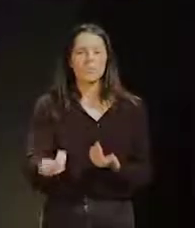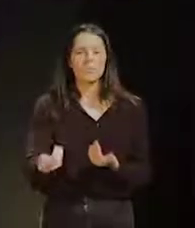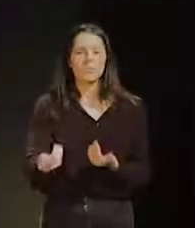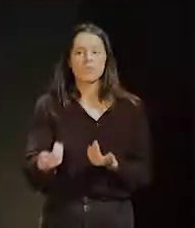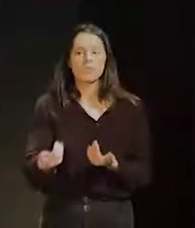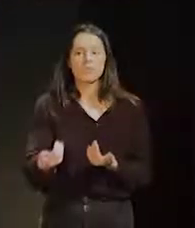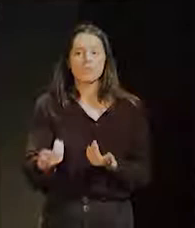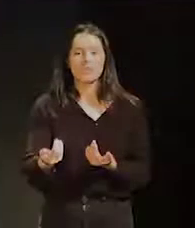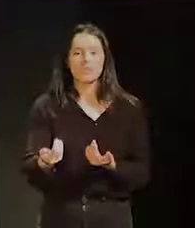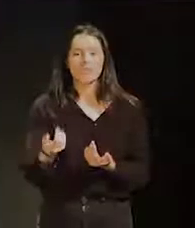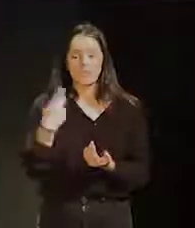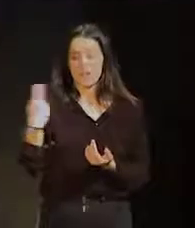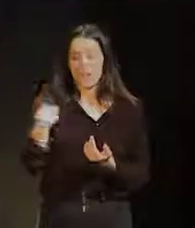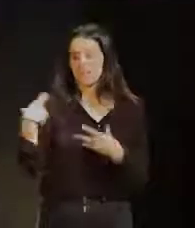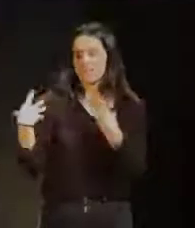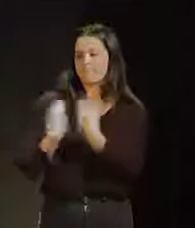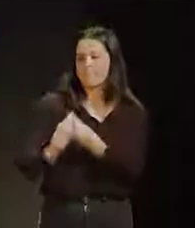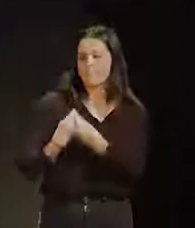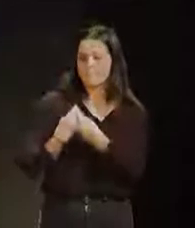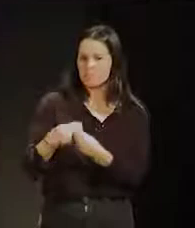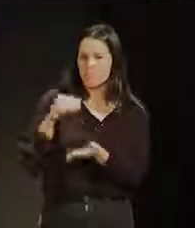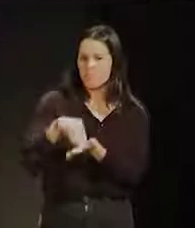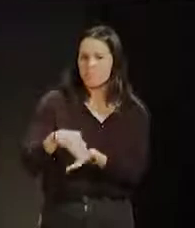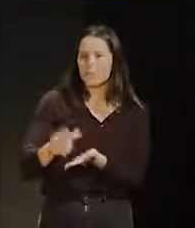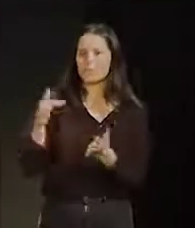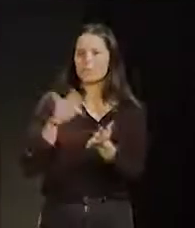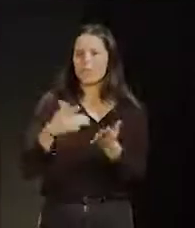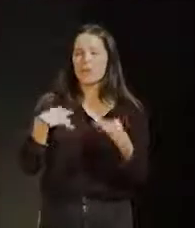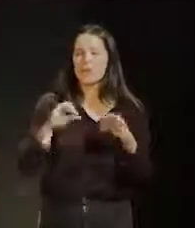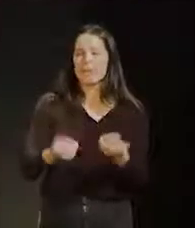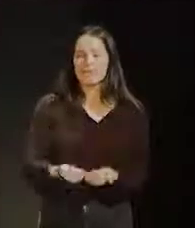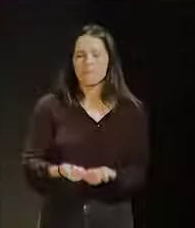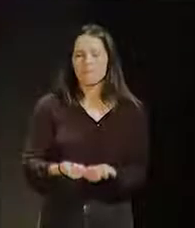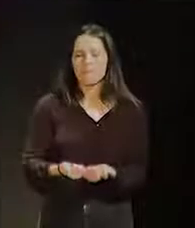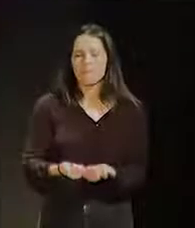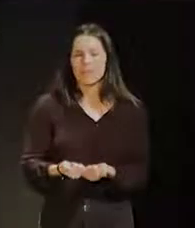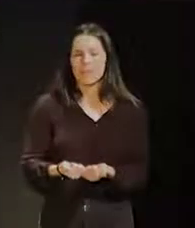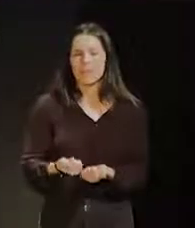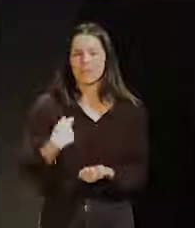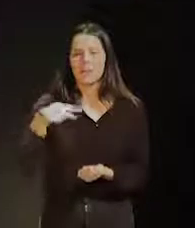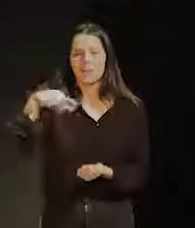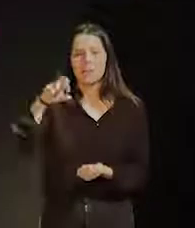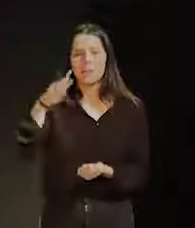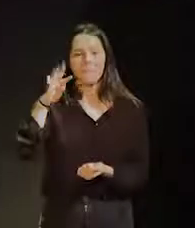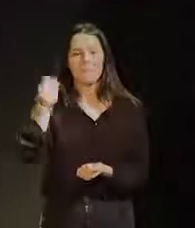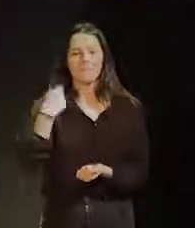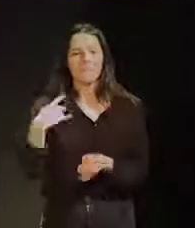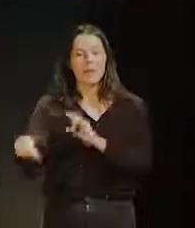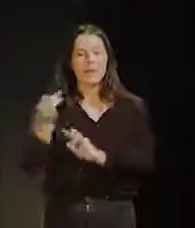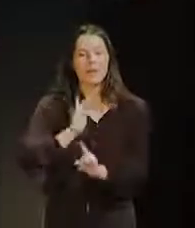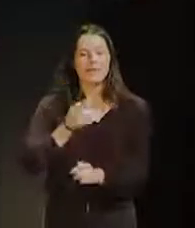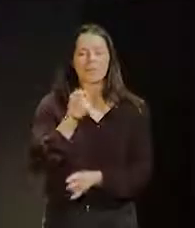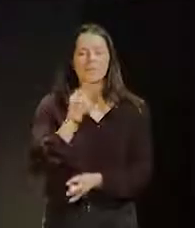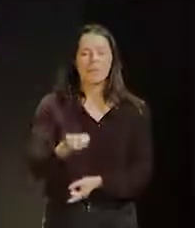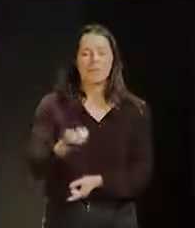nosotros somos muy, muy juntos y cuando estaba empezando su nueva ópera, Marta me llamó y me dice, ok, Chiara, esta